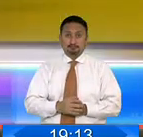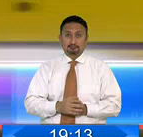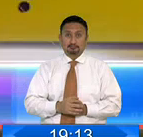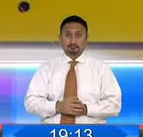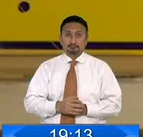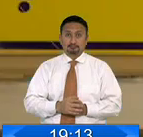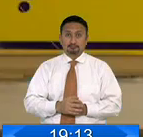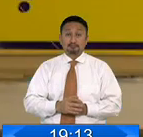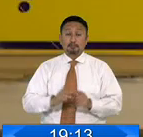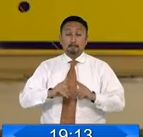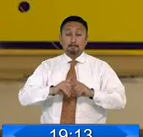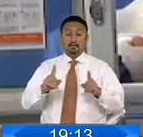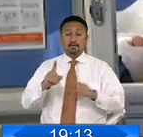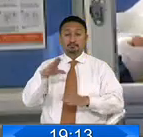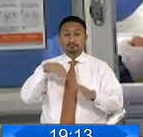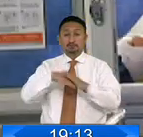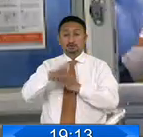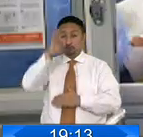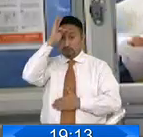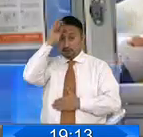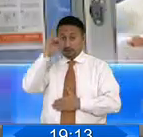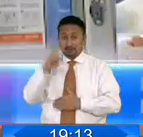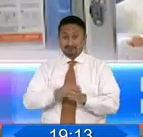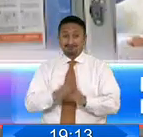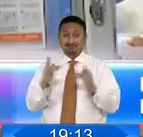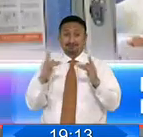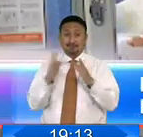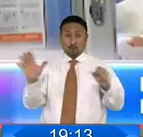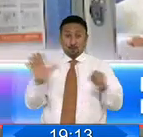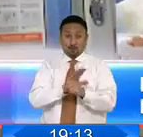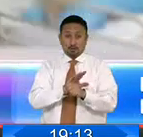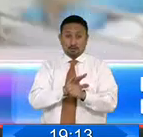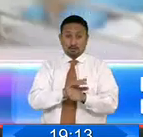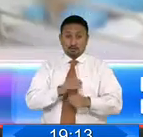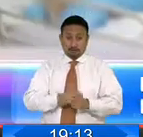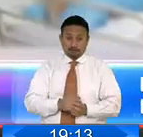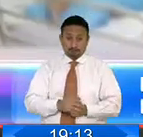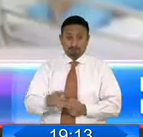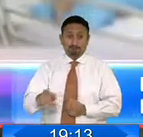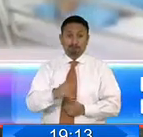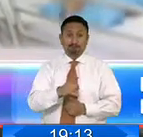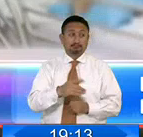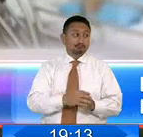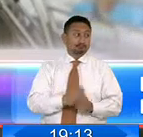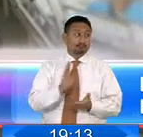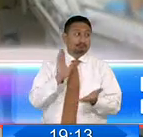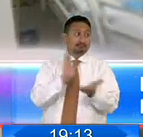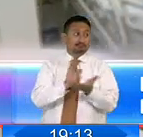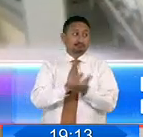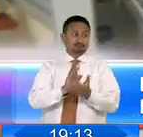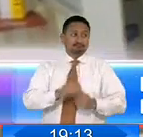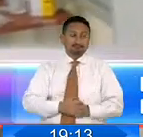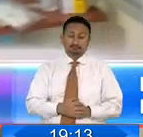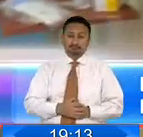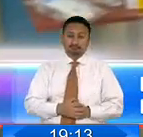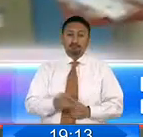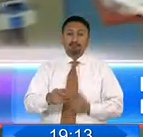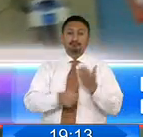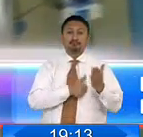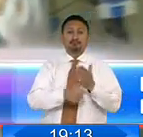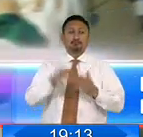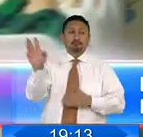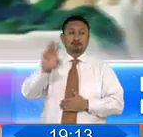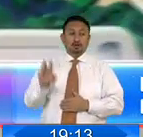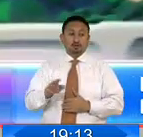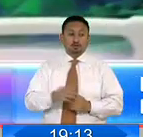no obstante la ocupación de camas en las unidades de cuidados intensivos en la ciudad tanto del instituto ecuatoriano de seguridad social del ministerio